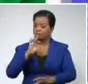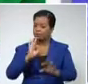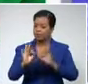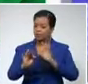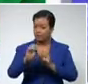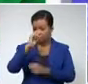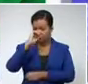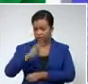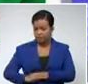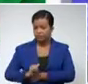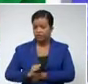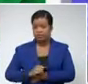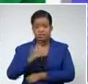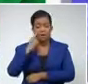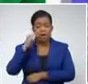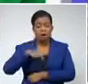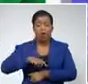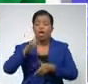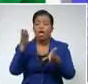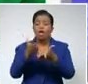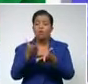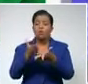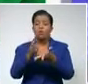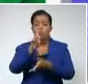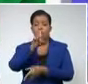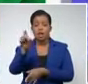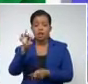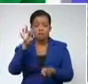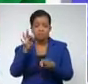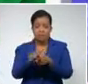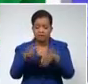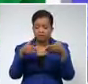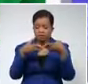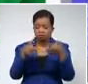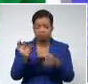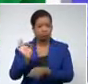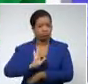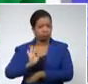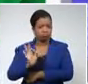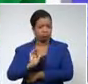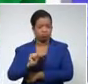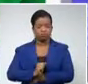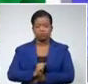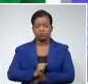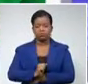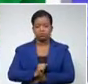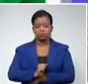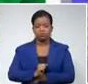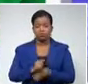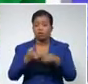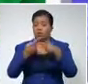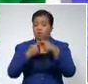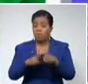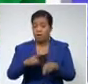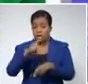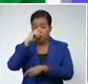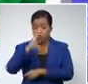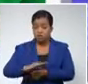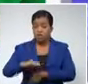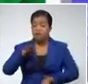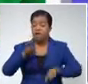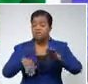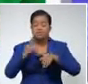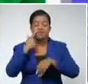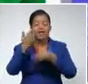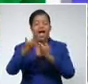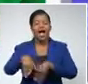Lamentablemente el curso escolar todavía no ha tenido una apertura, pero es verdad que están en la calle jugando,